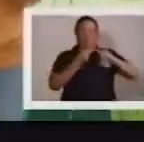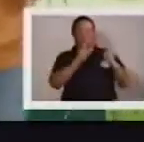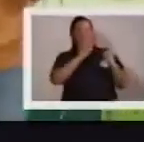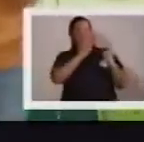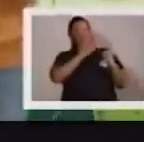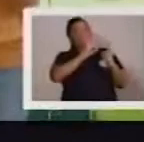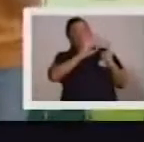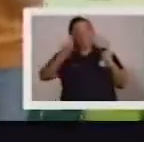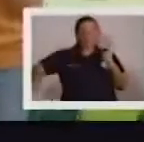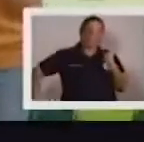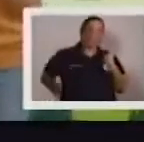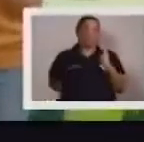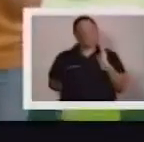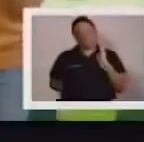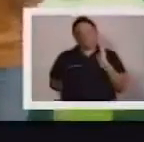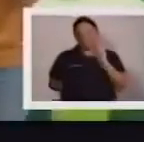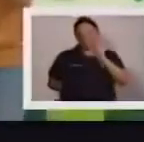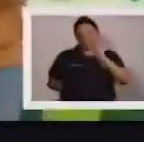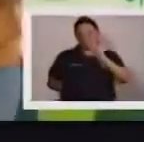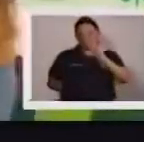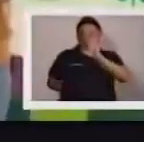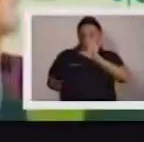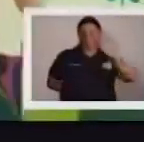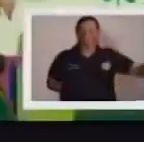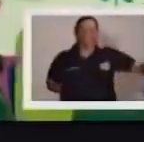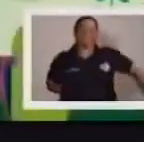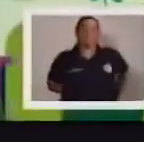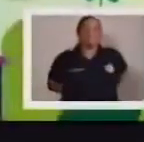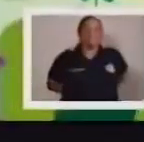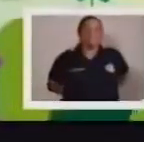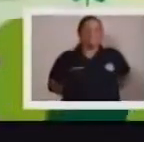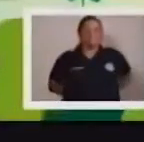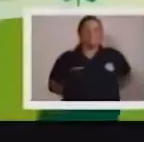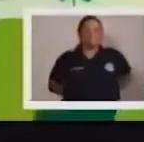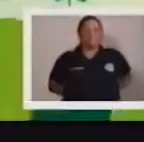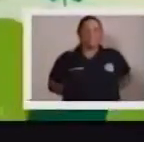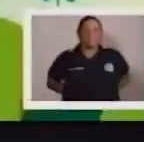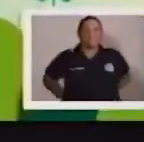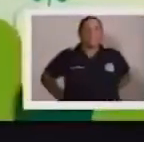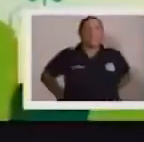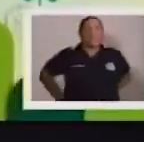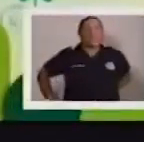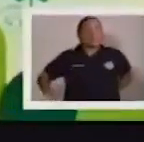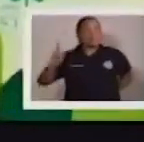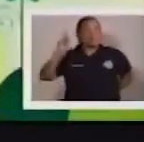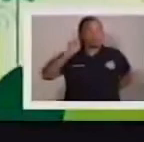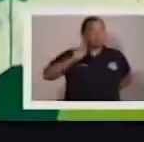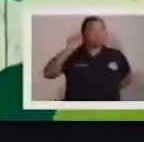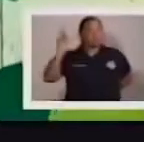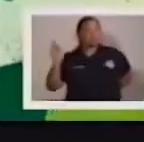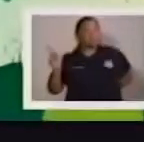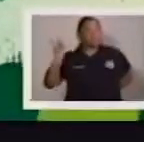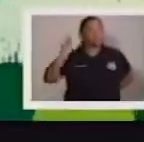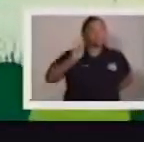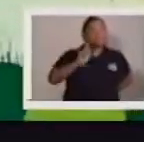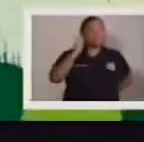saludarte, ya me voy. Yo también. El de en